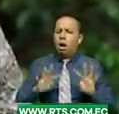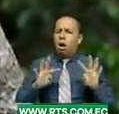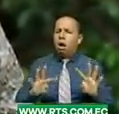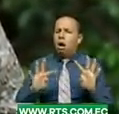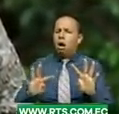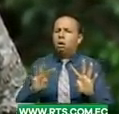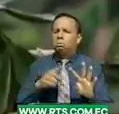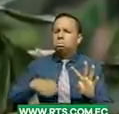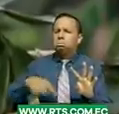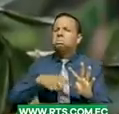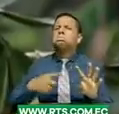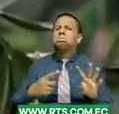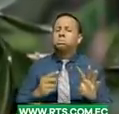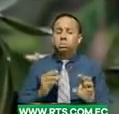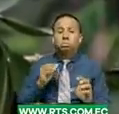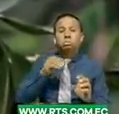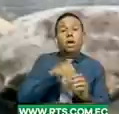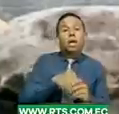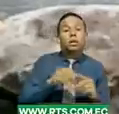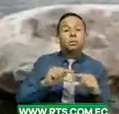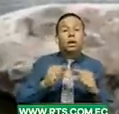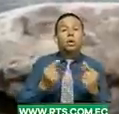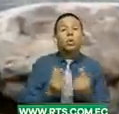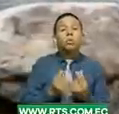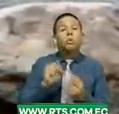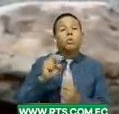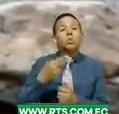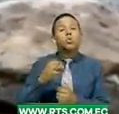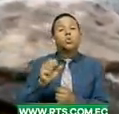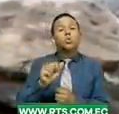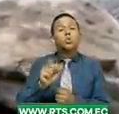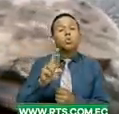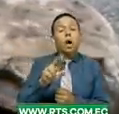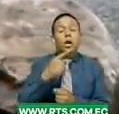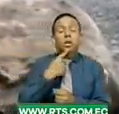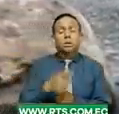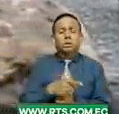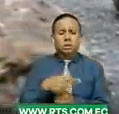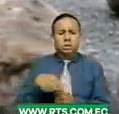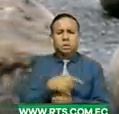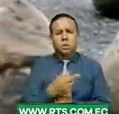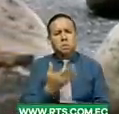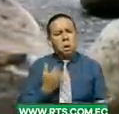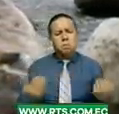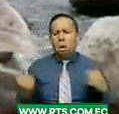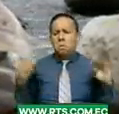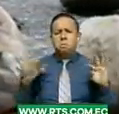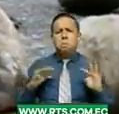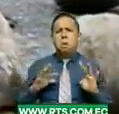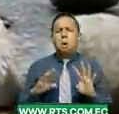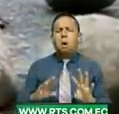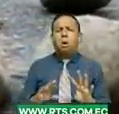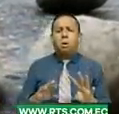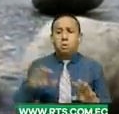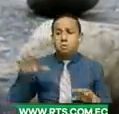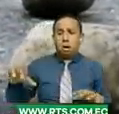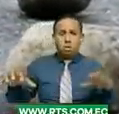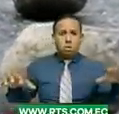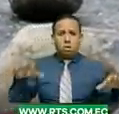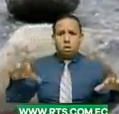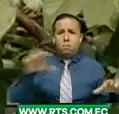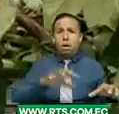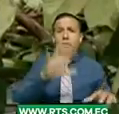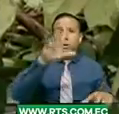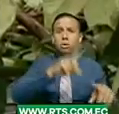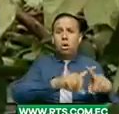la Federación de la Nacionalidad Shuar. El bloqueo de la carretera que une a Pastaza y Morona, Santiago, se dio en 5 puntos,